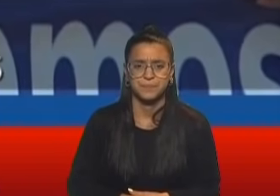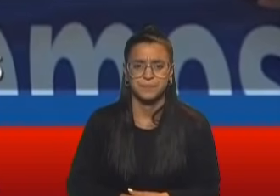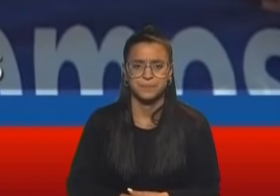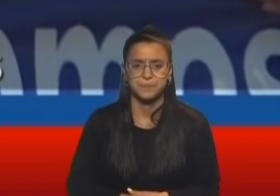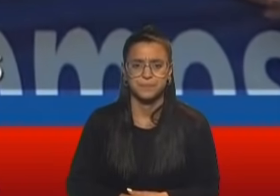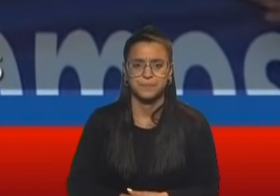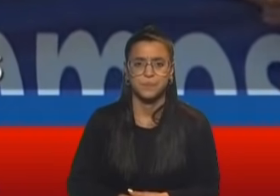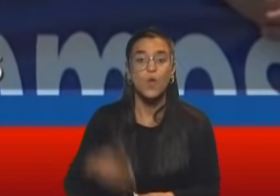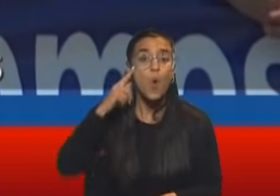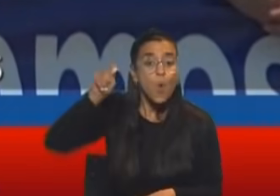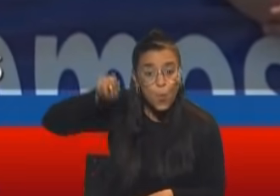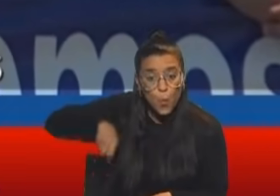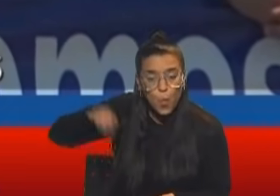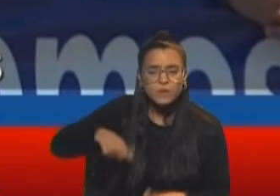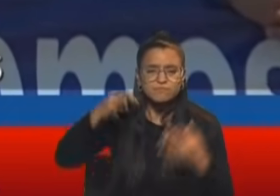Esse ministro